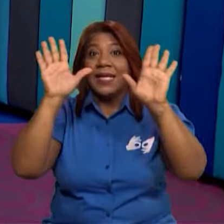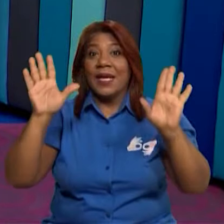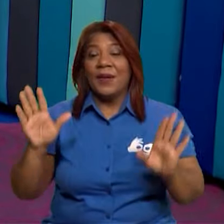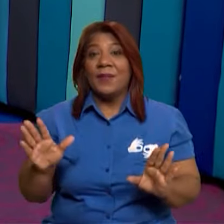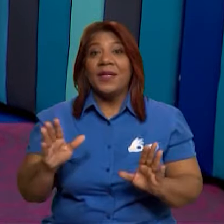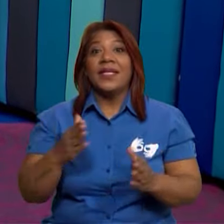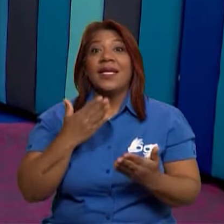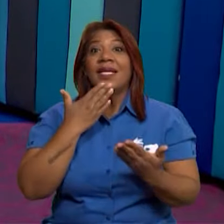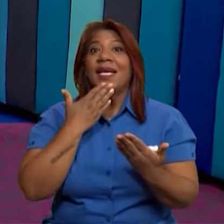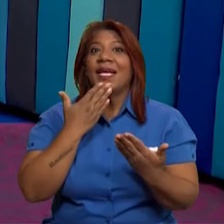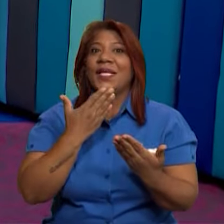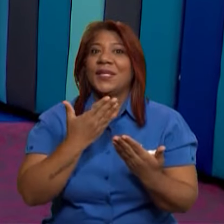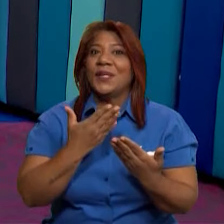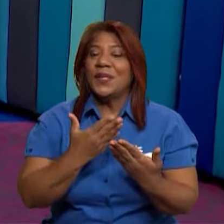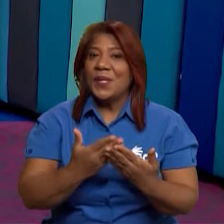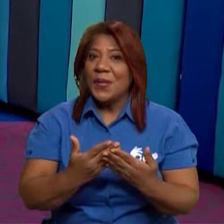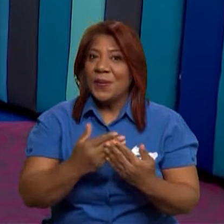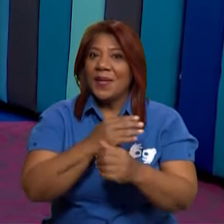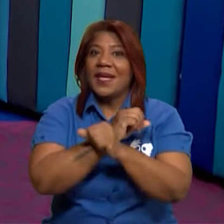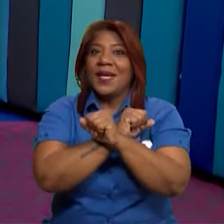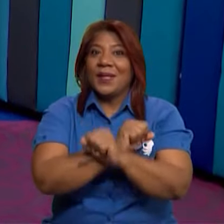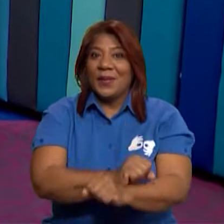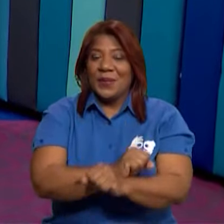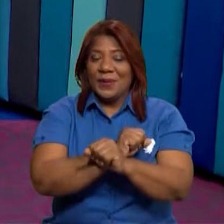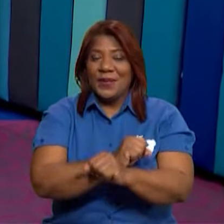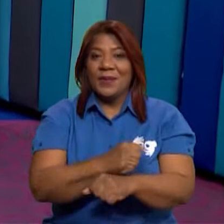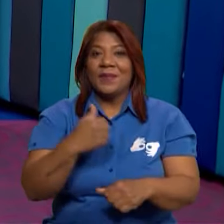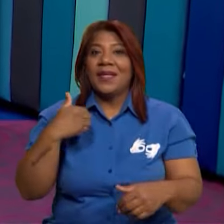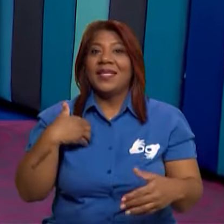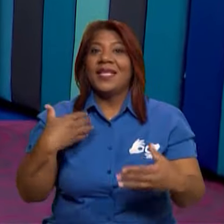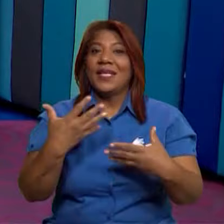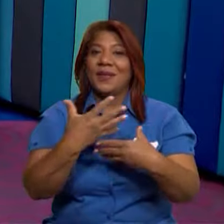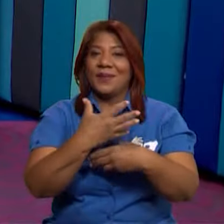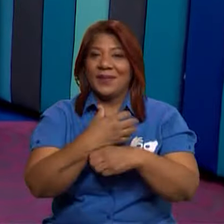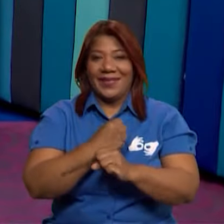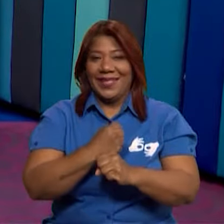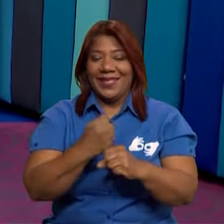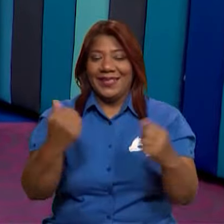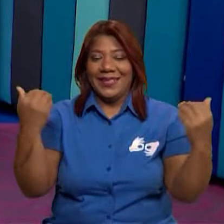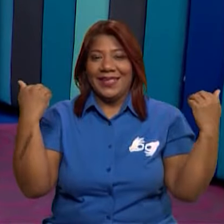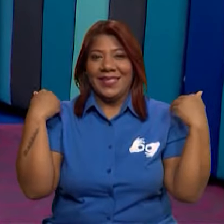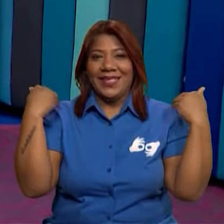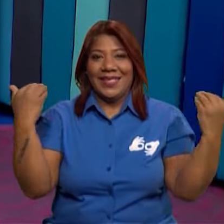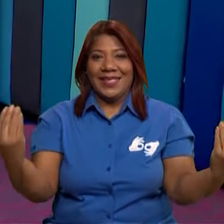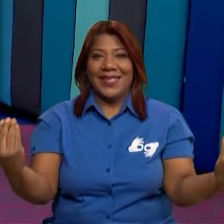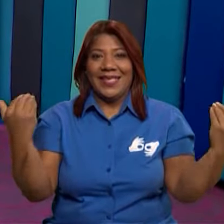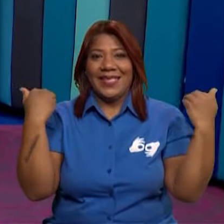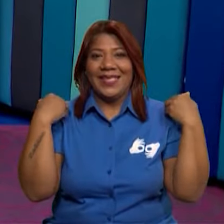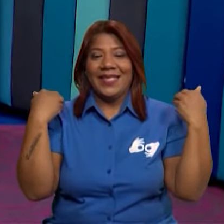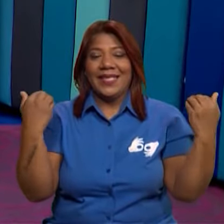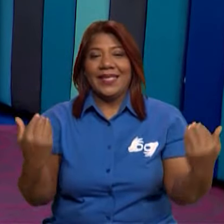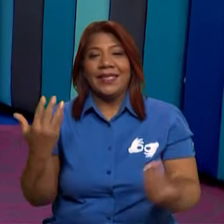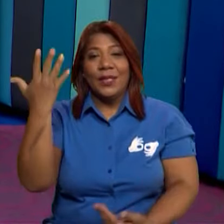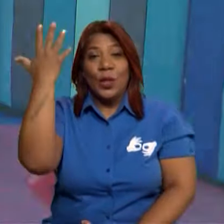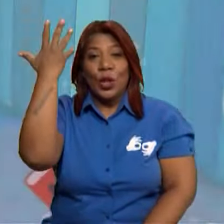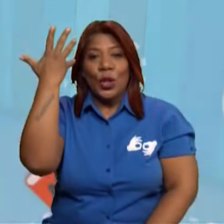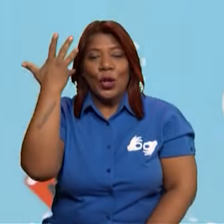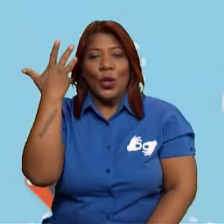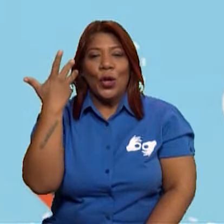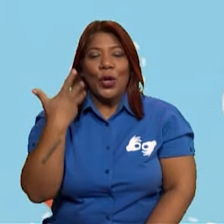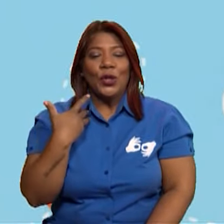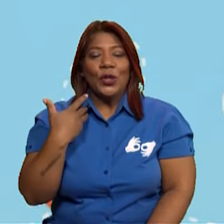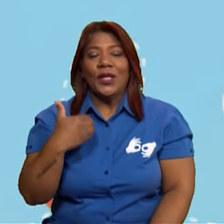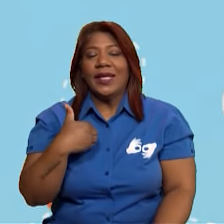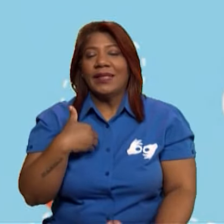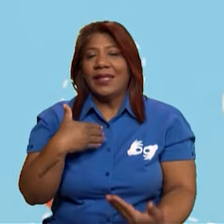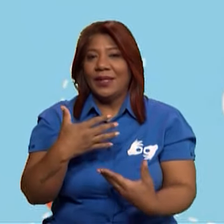que acostumbrarte a hacer ejercicio. ¿Ya? Así que, mis queridos estudiantes, eso es una rutina que puedes realizar tú en tu